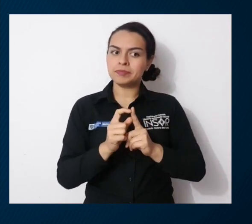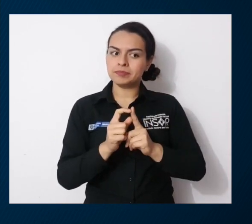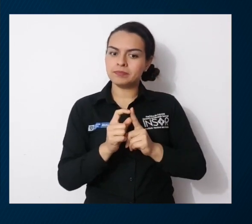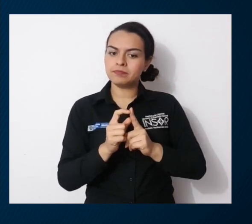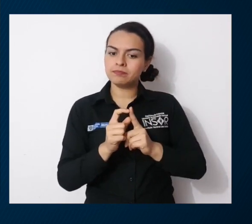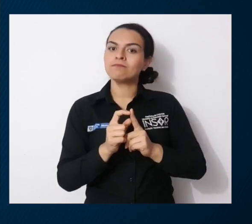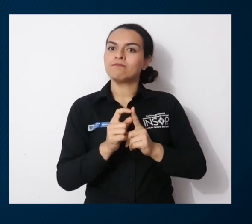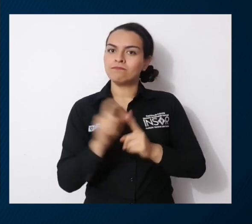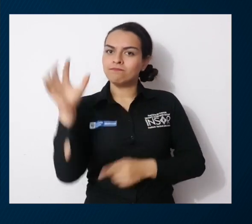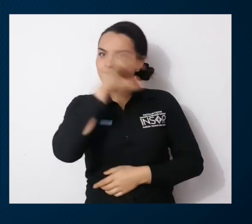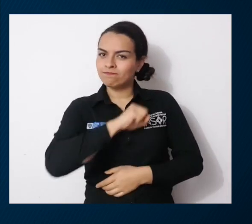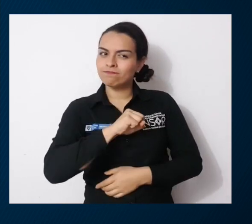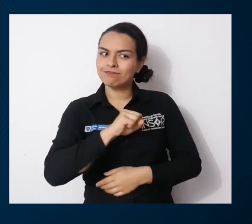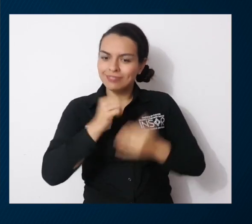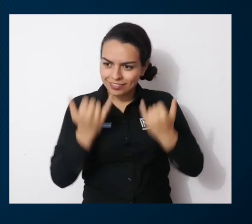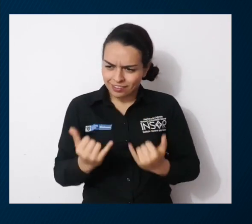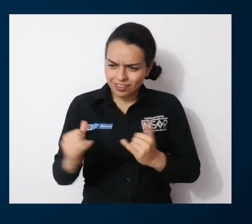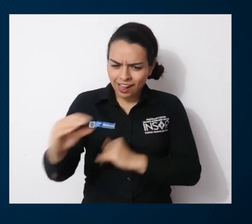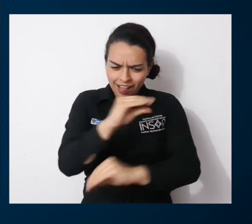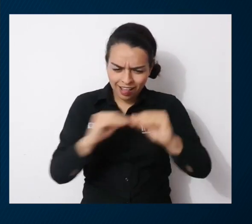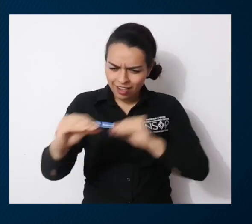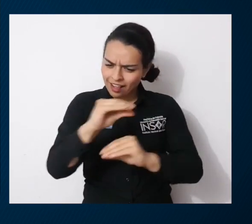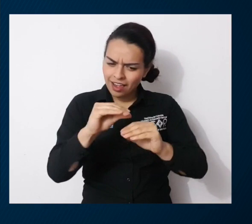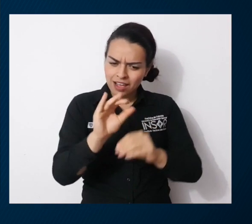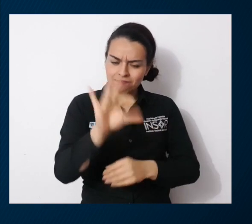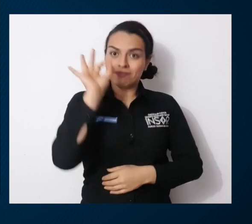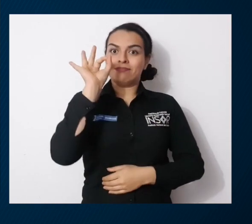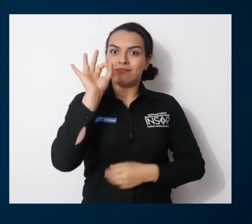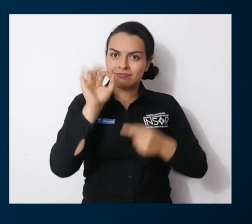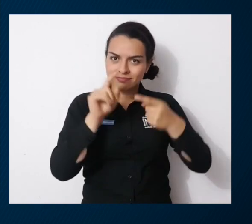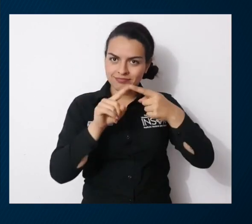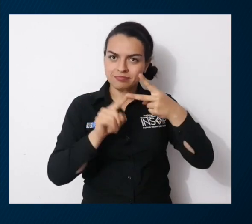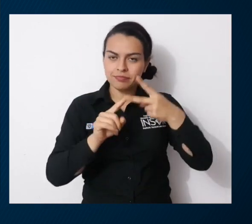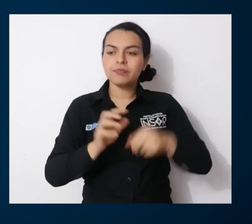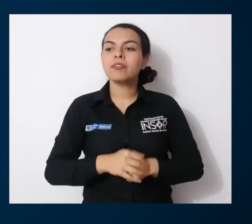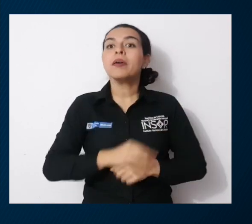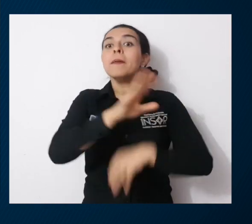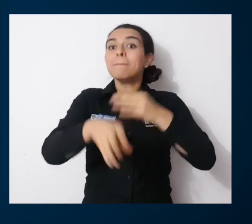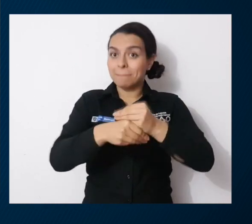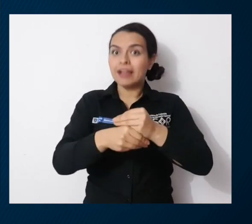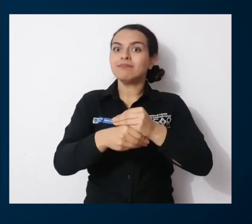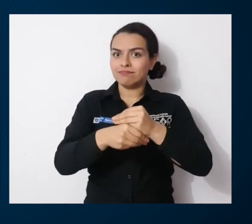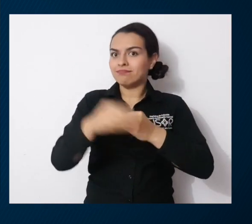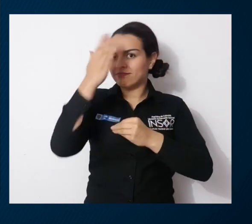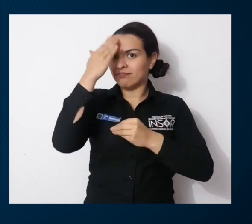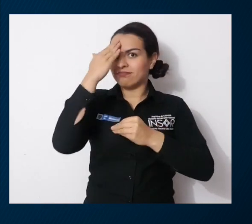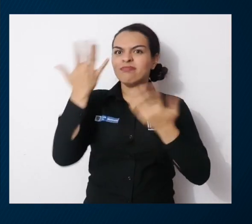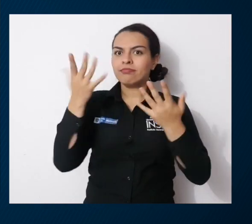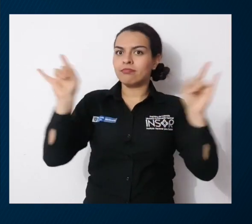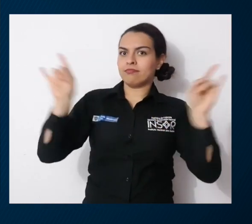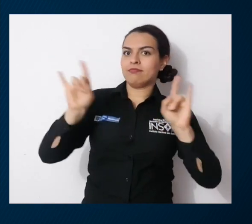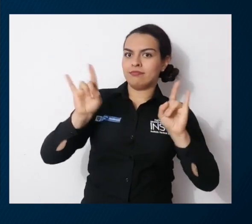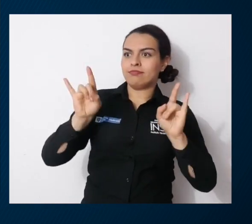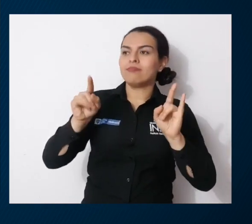eje de esta conversación. Y el tema de universalizar la conectividad, que por supuesto para el